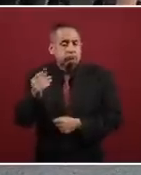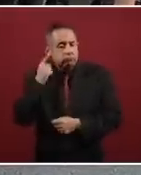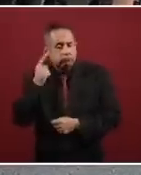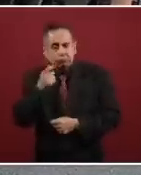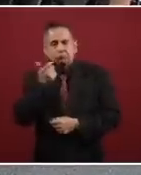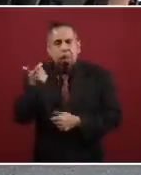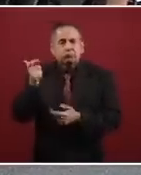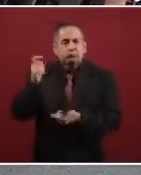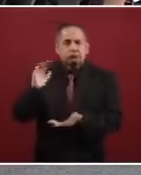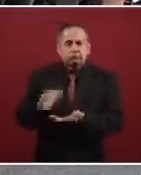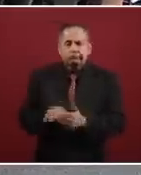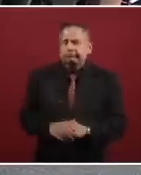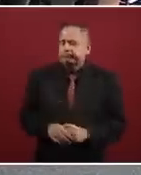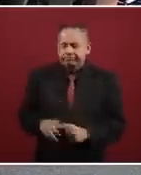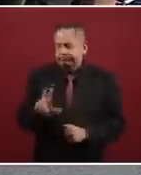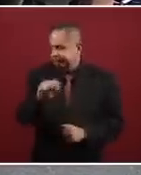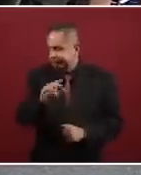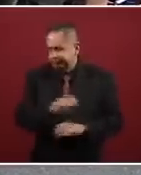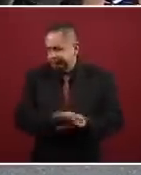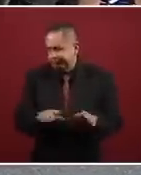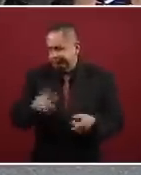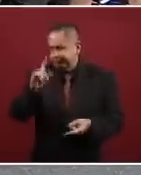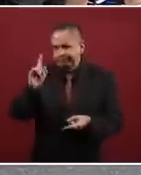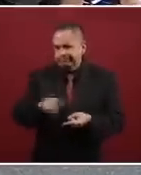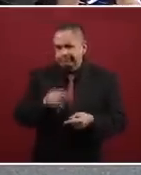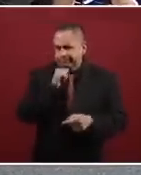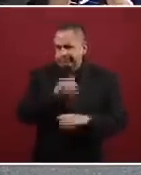No, para nadie